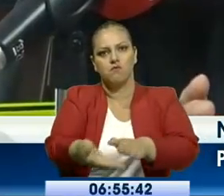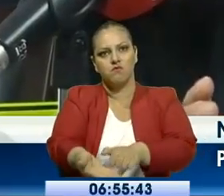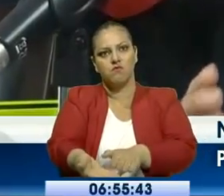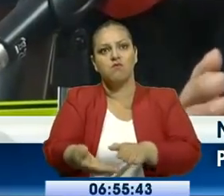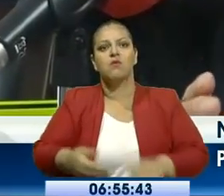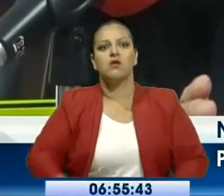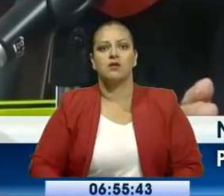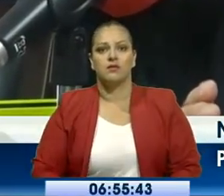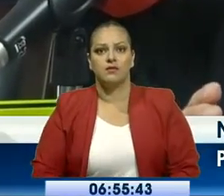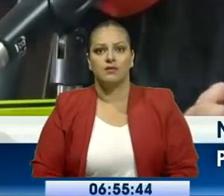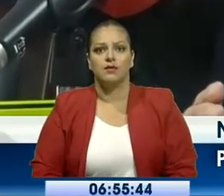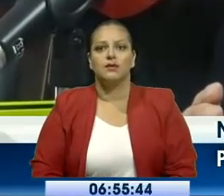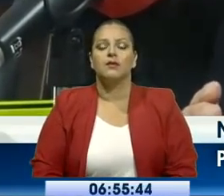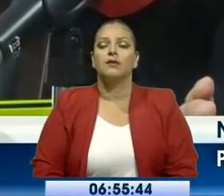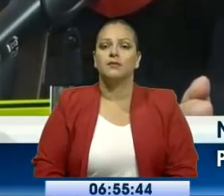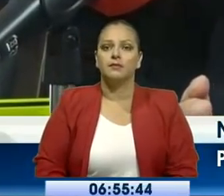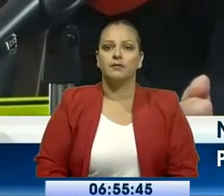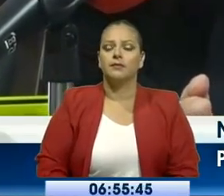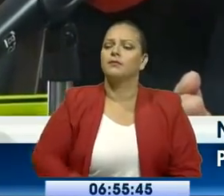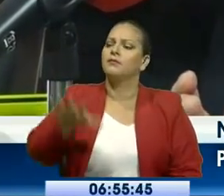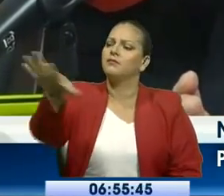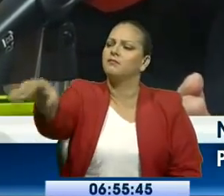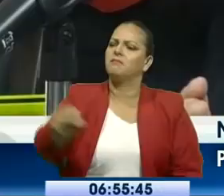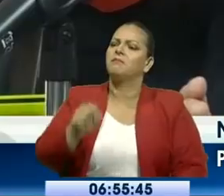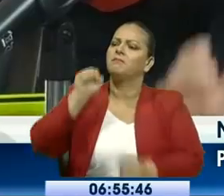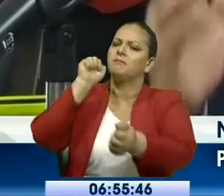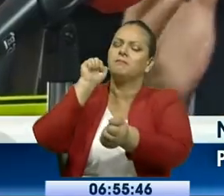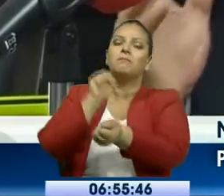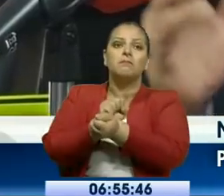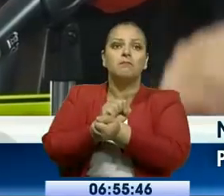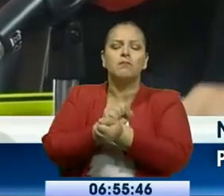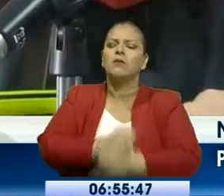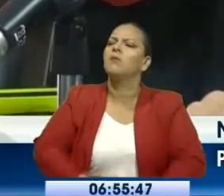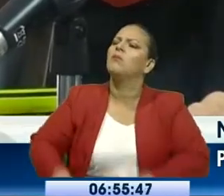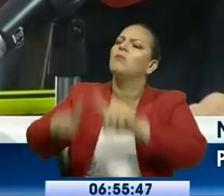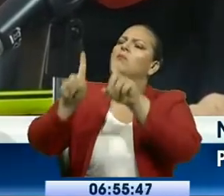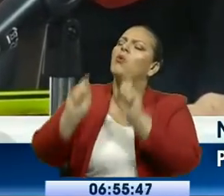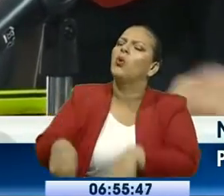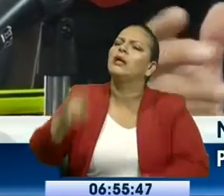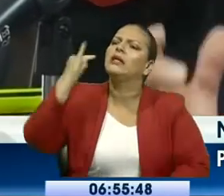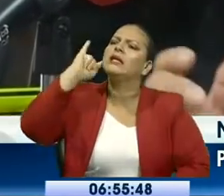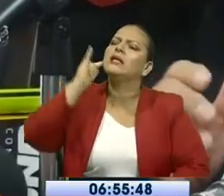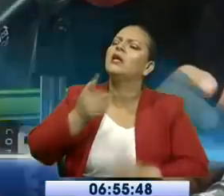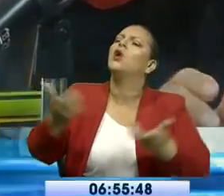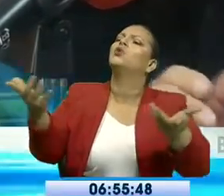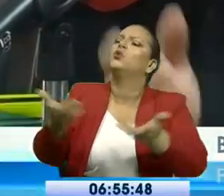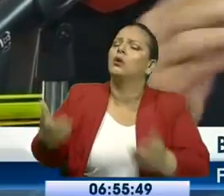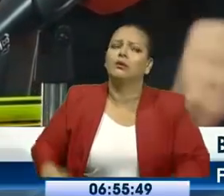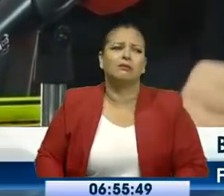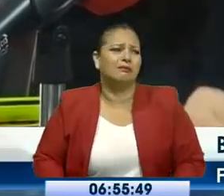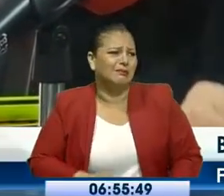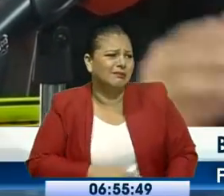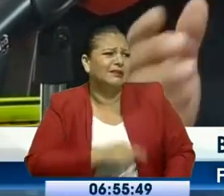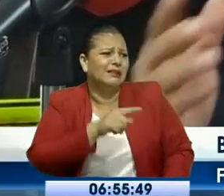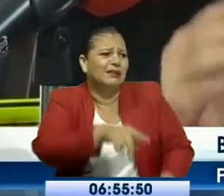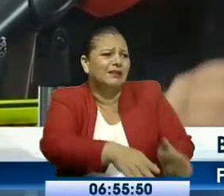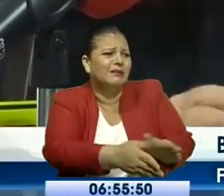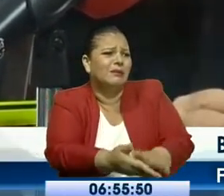Ratificó que él era la persona que había participado en la desaparición